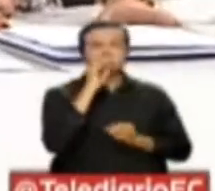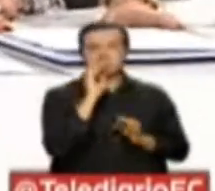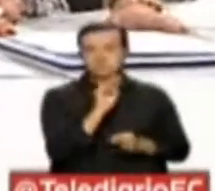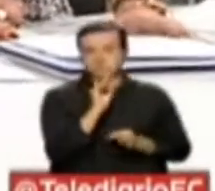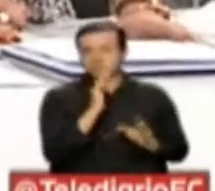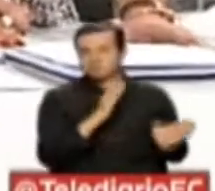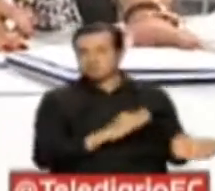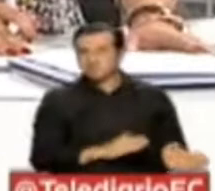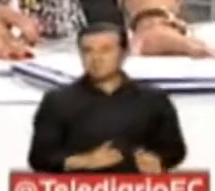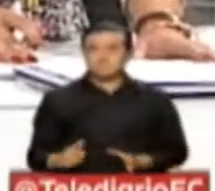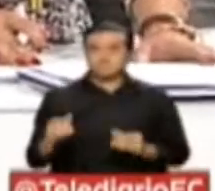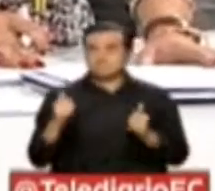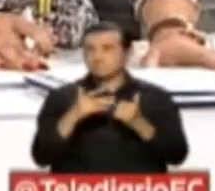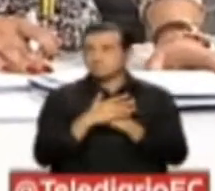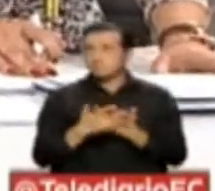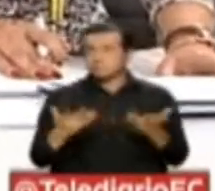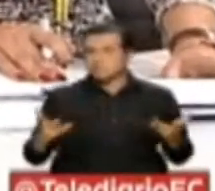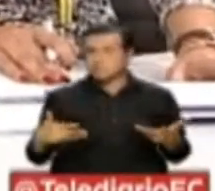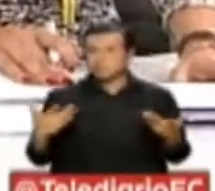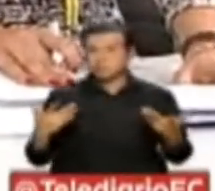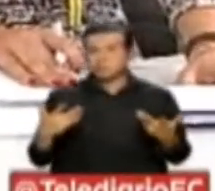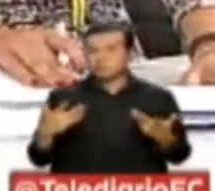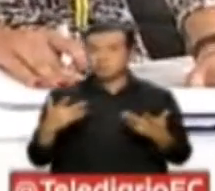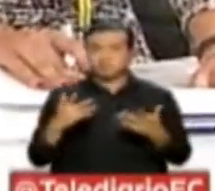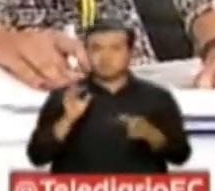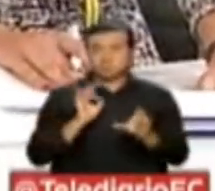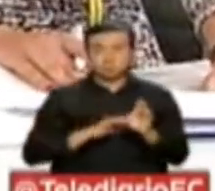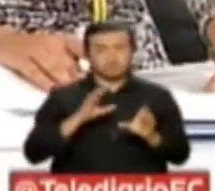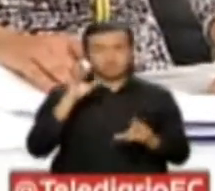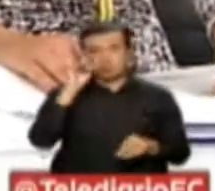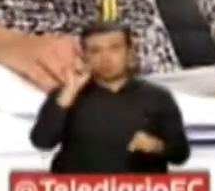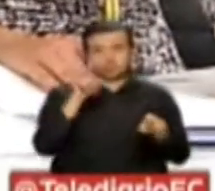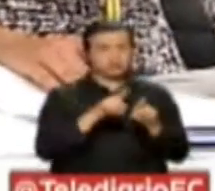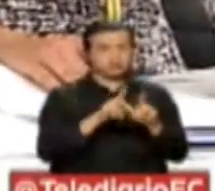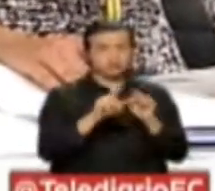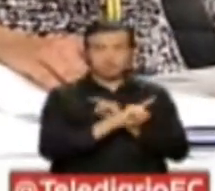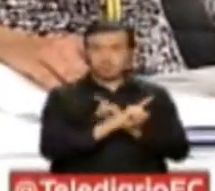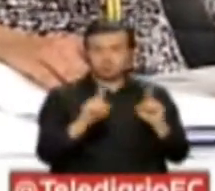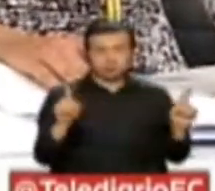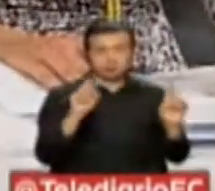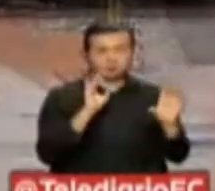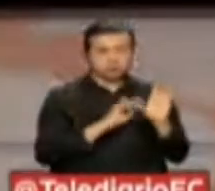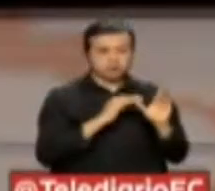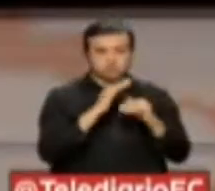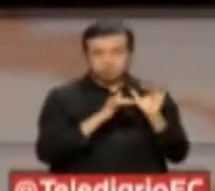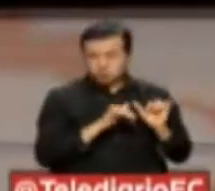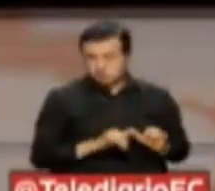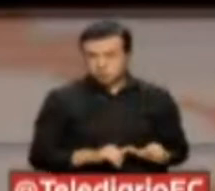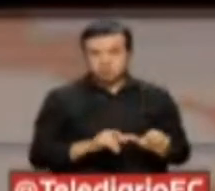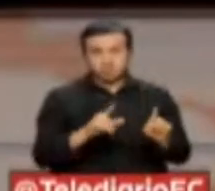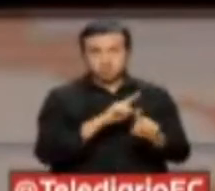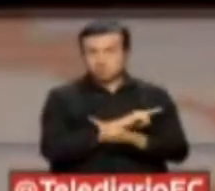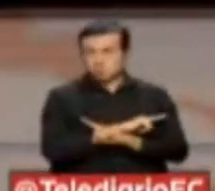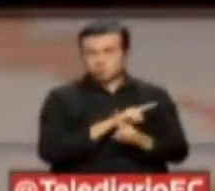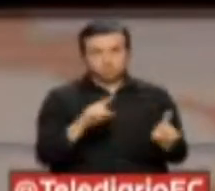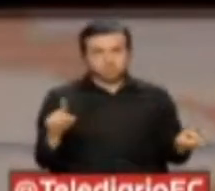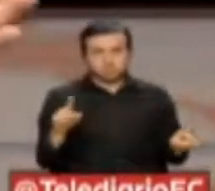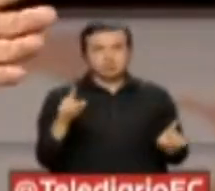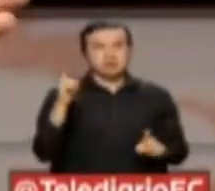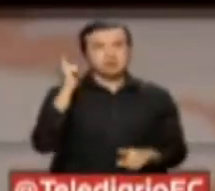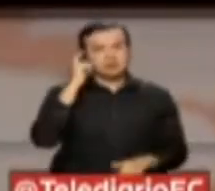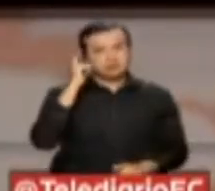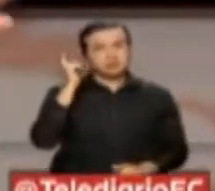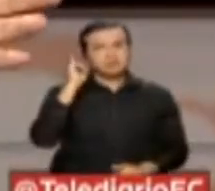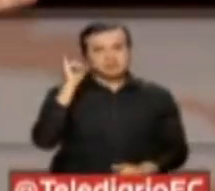tratado esto y vemos que no funciona realmente no va a funcionar yo estoy en contra yo estoy en contra de que continúe esto por supuesto creo